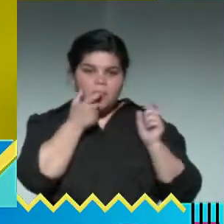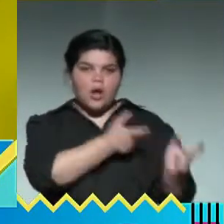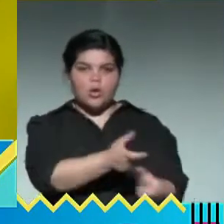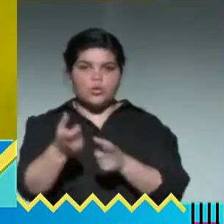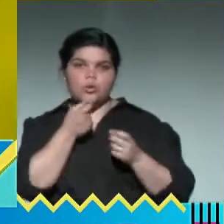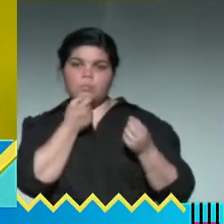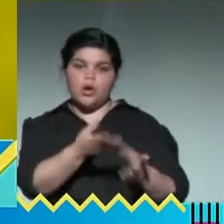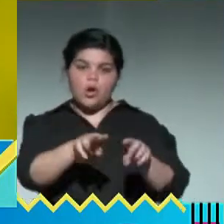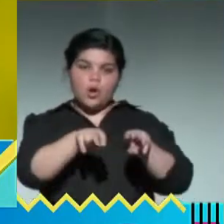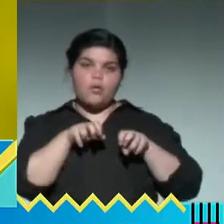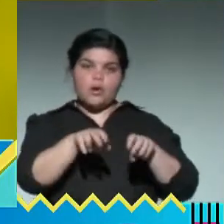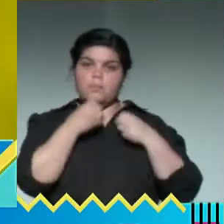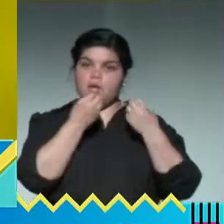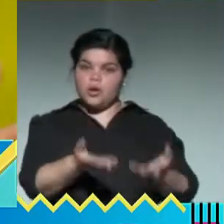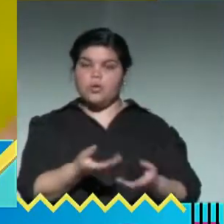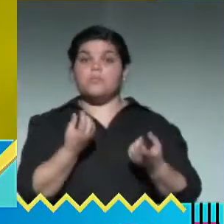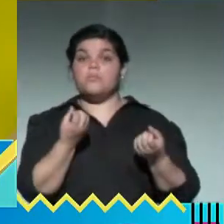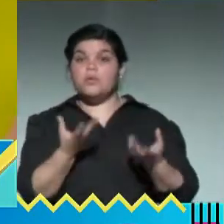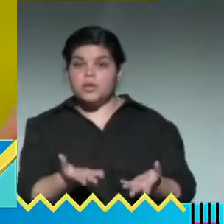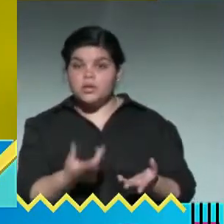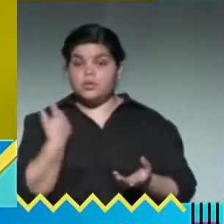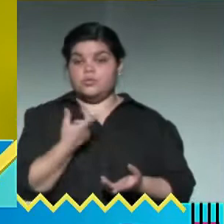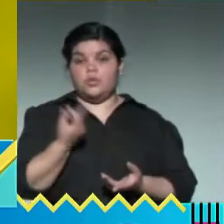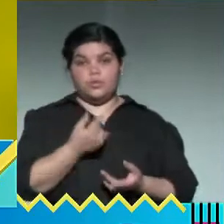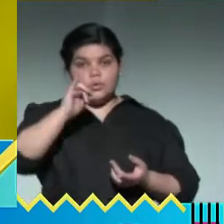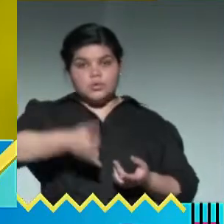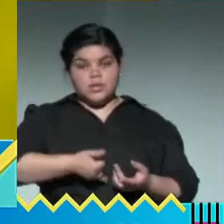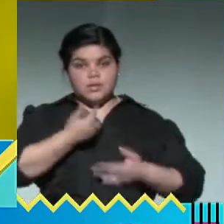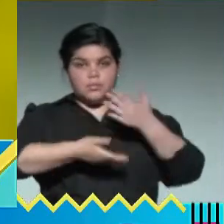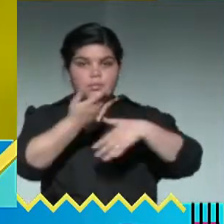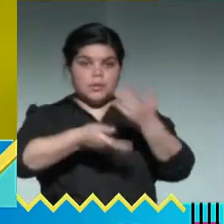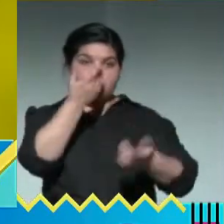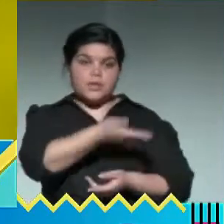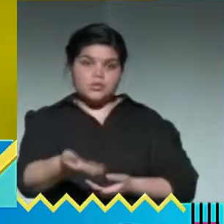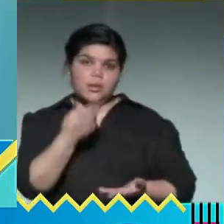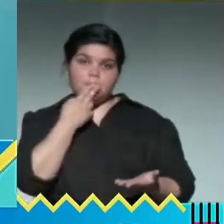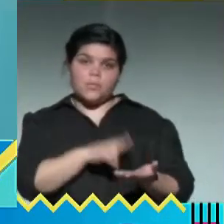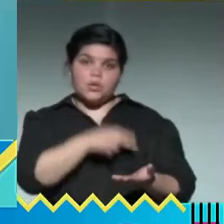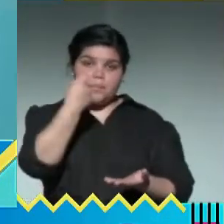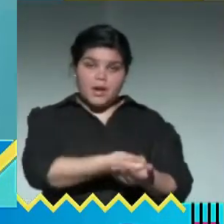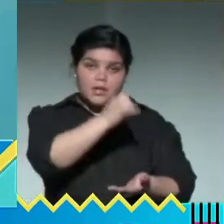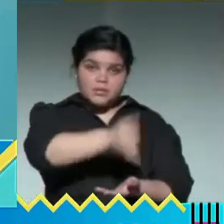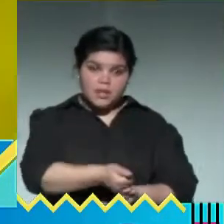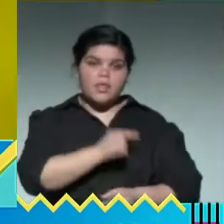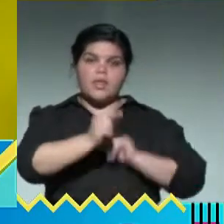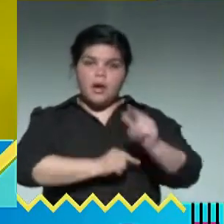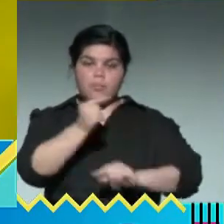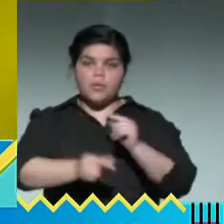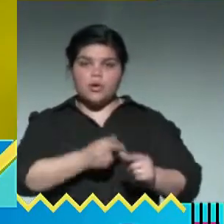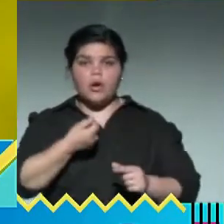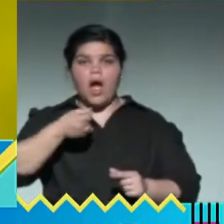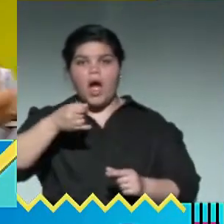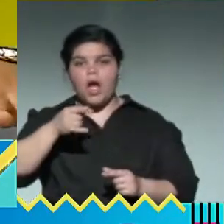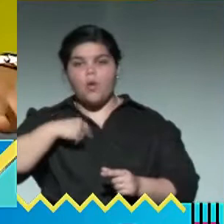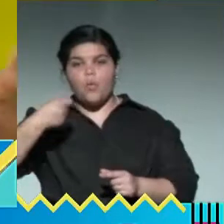recaudación. Porque si nosotros mejoramos la base de las personas que pagan impuestos, nosotros podríamos ir bajando las alícuotas y